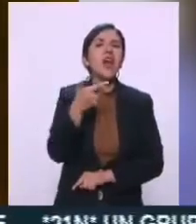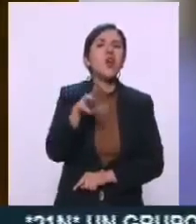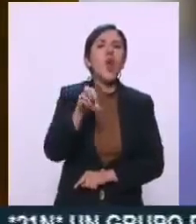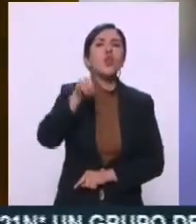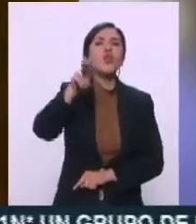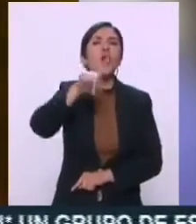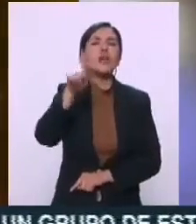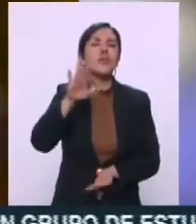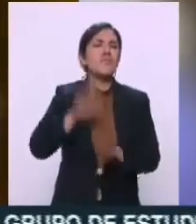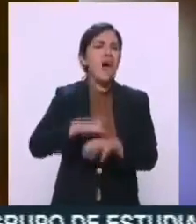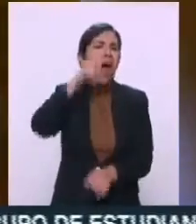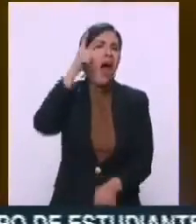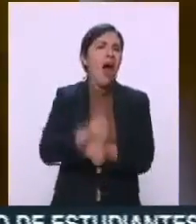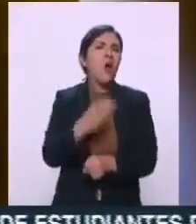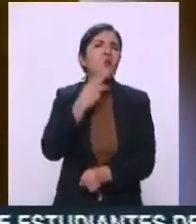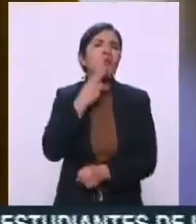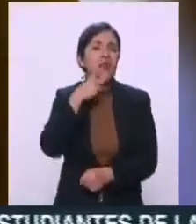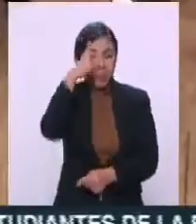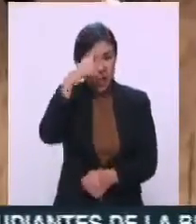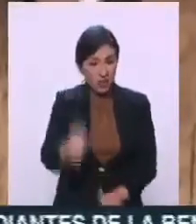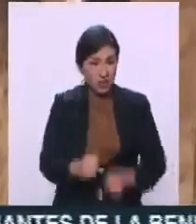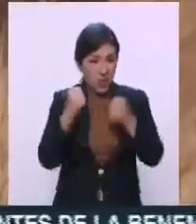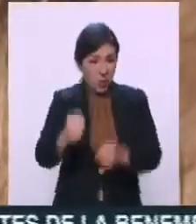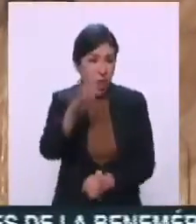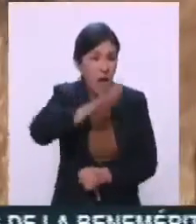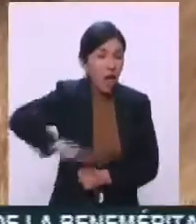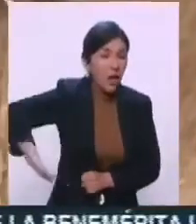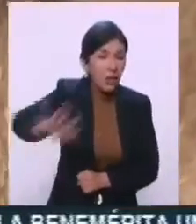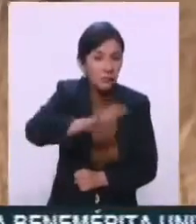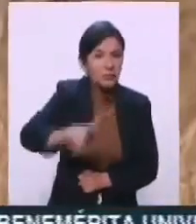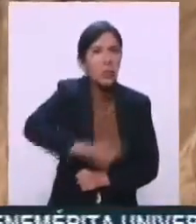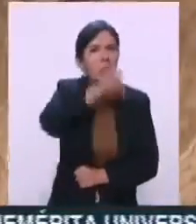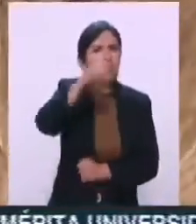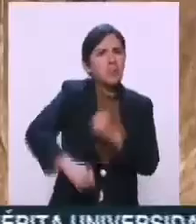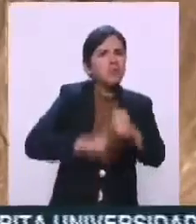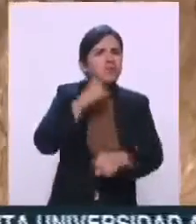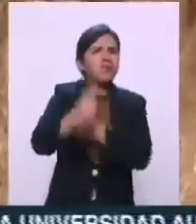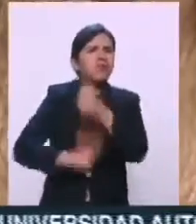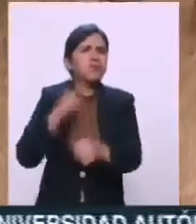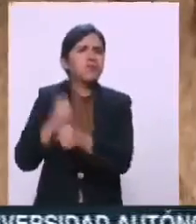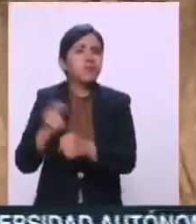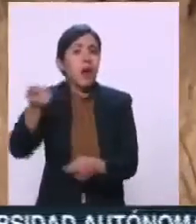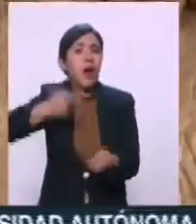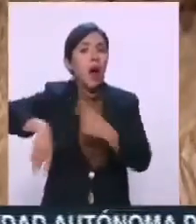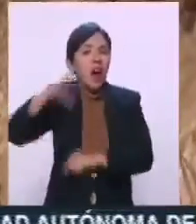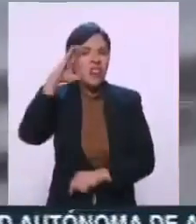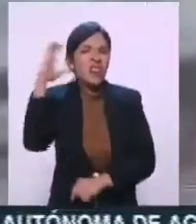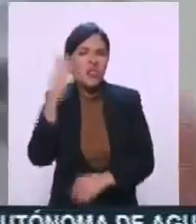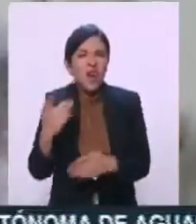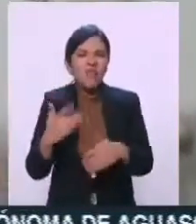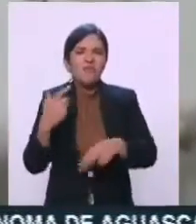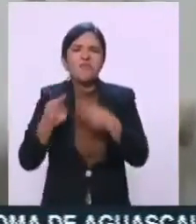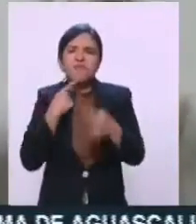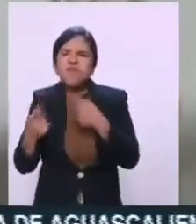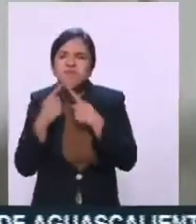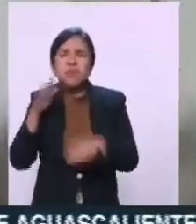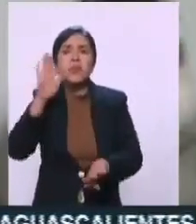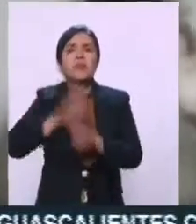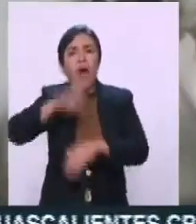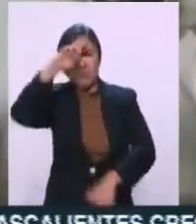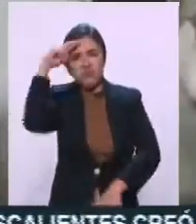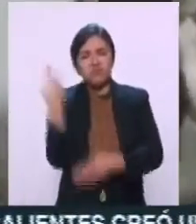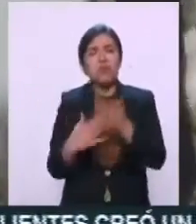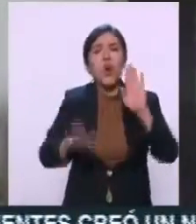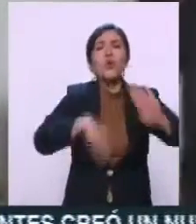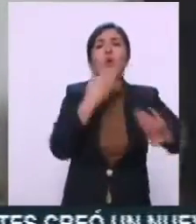arquetipo del uso faccioso de la seguridad pública. Décadas después, el crimen organizado corrompió y capturó a